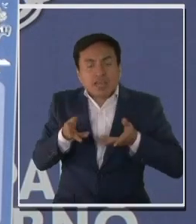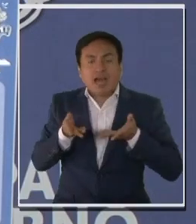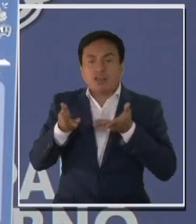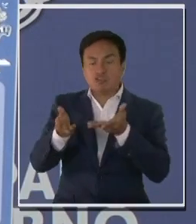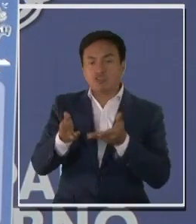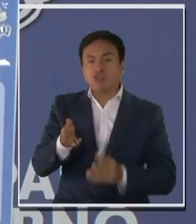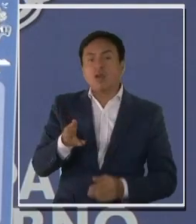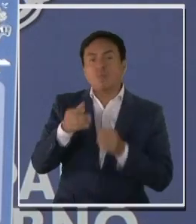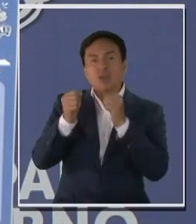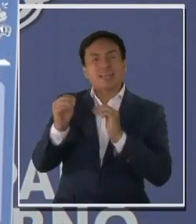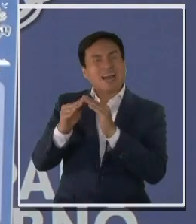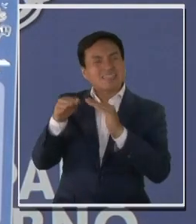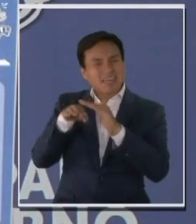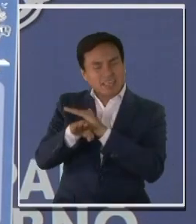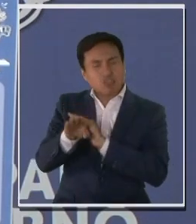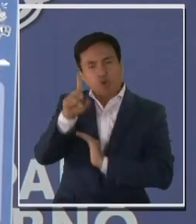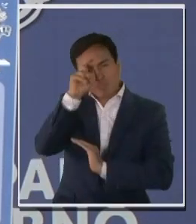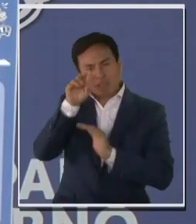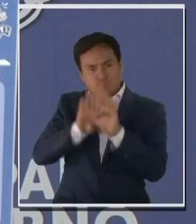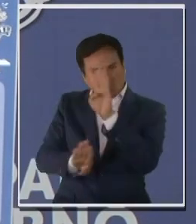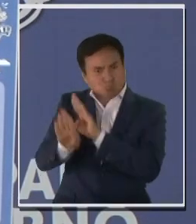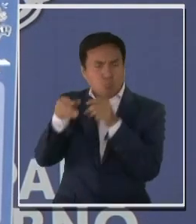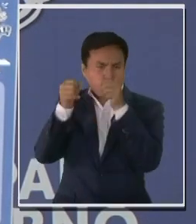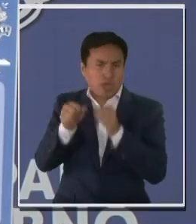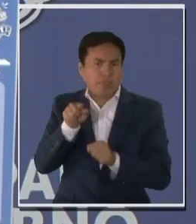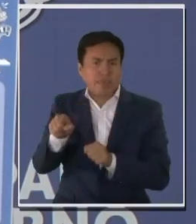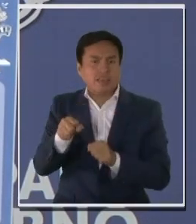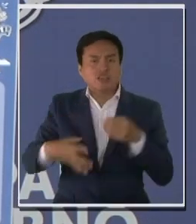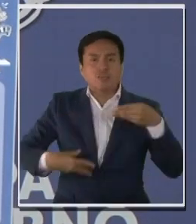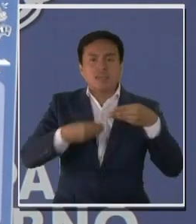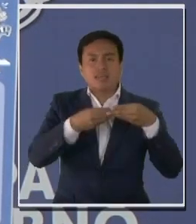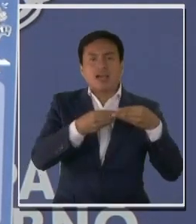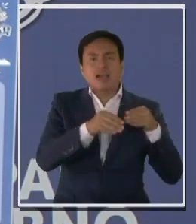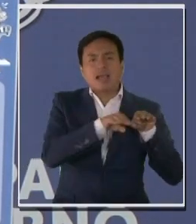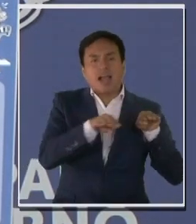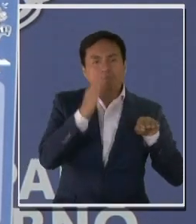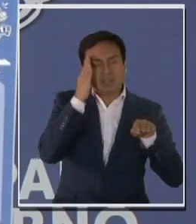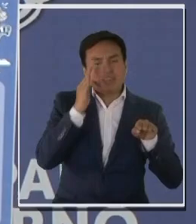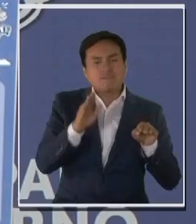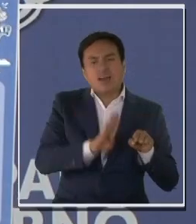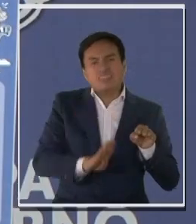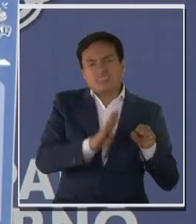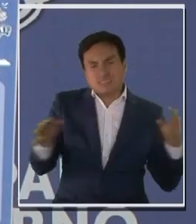hospitalización domiciliaria que se sumarían a las camas básicas